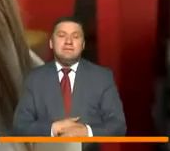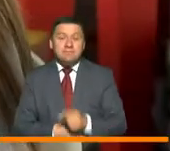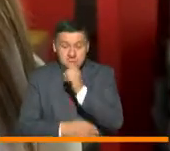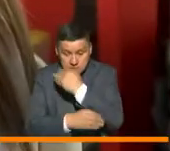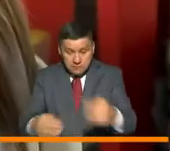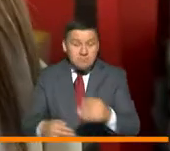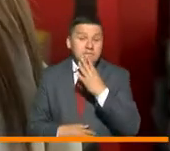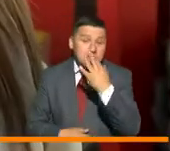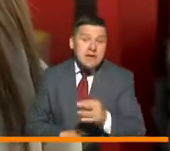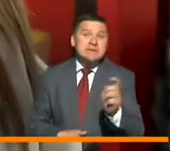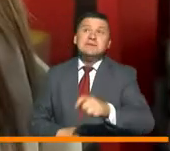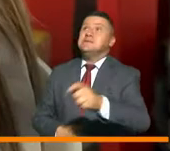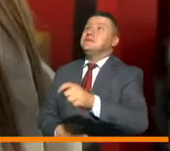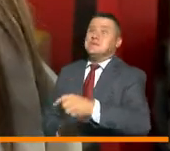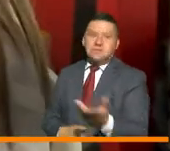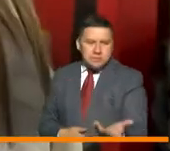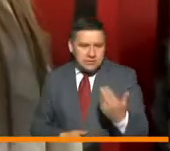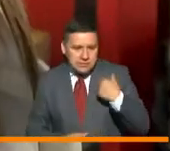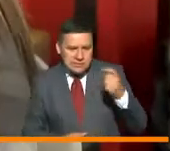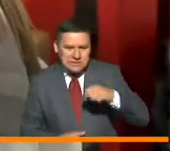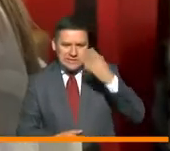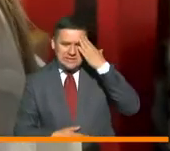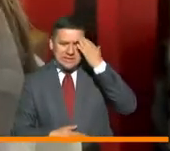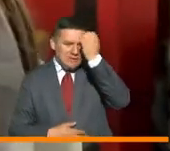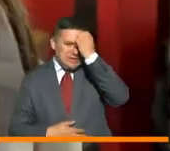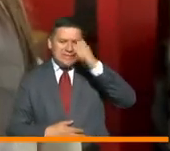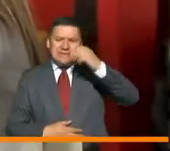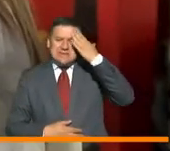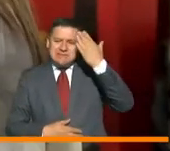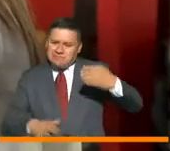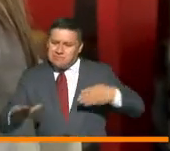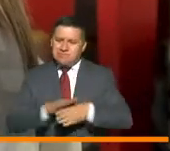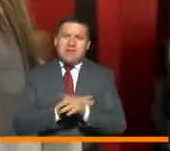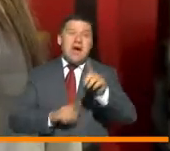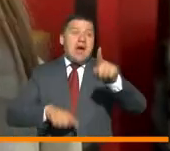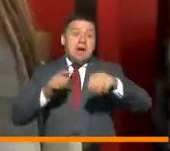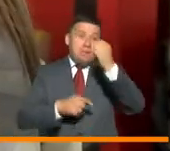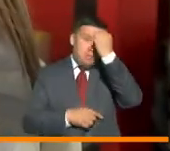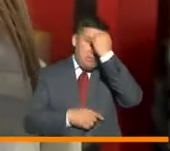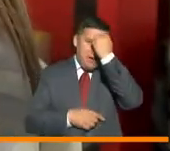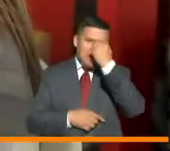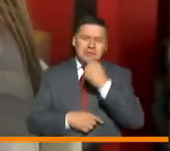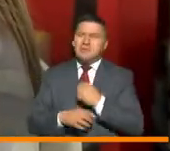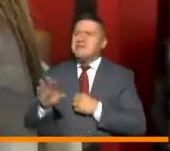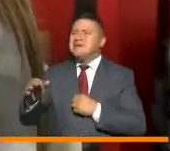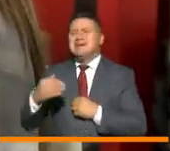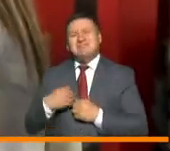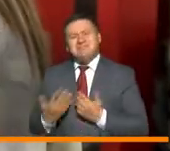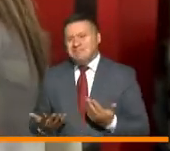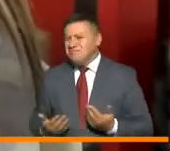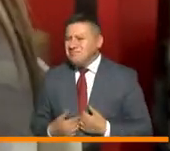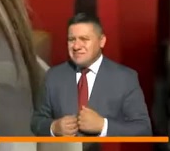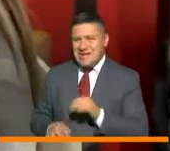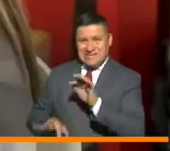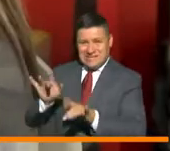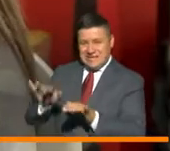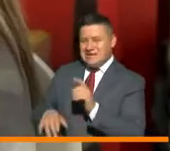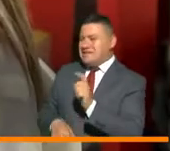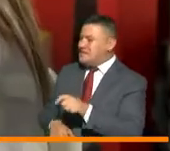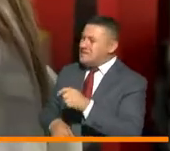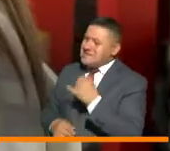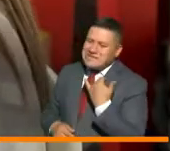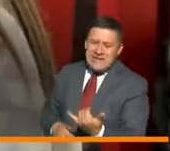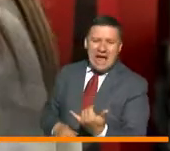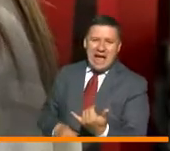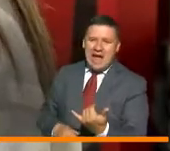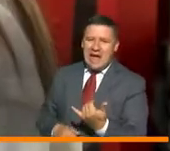niños de verdad que lo necesitamos bien lo sabemos, y también nuestros docentes, porque varios docentes se han acercado y nos han dicho: secretaria, necesitamos